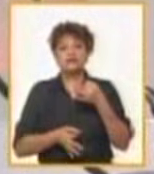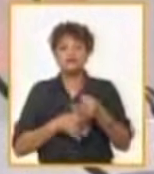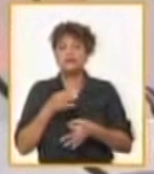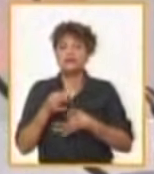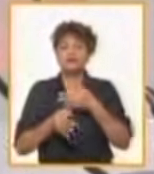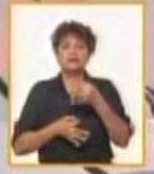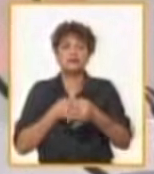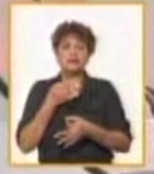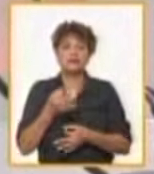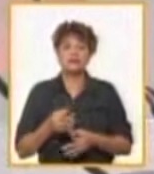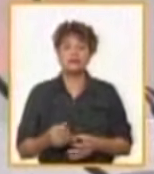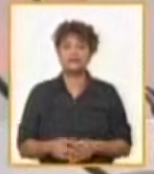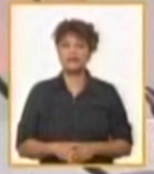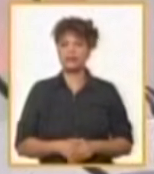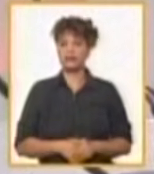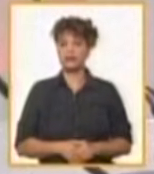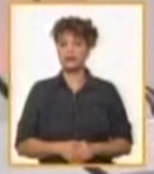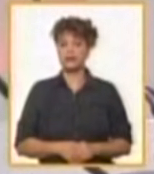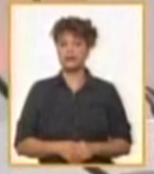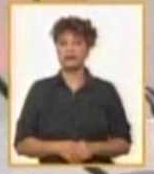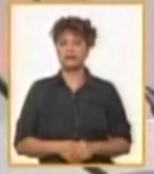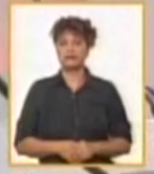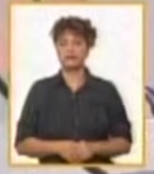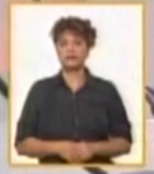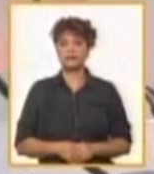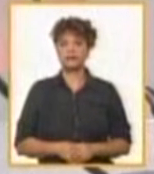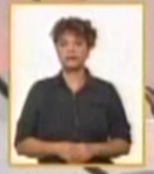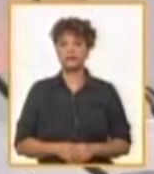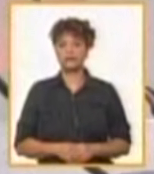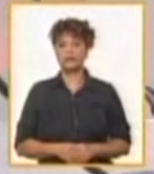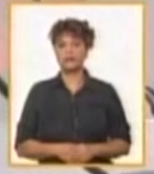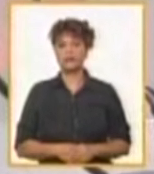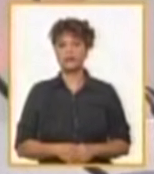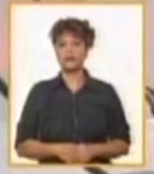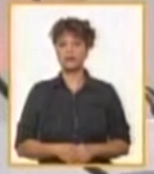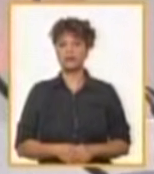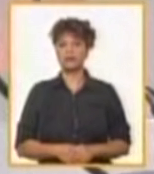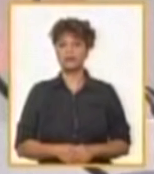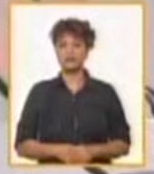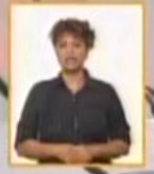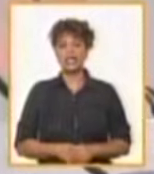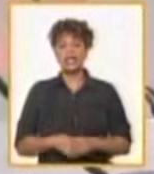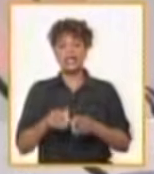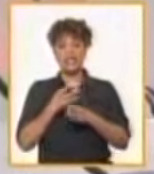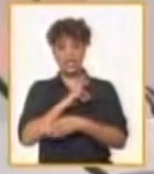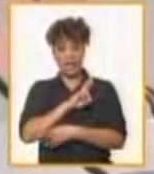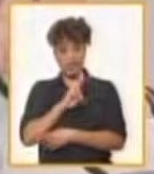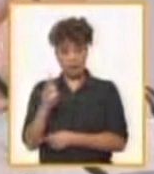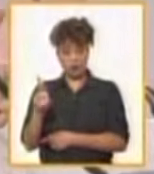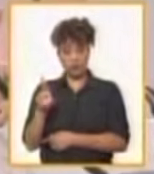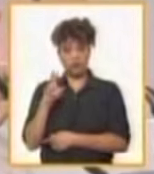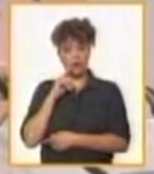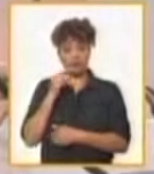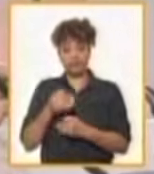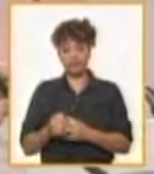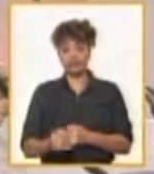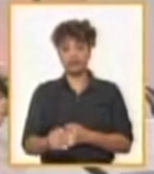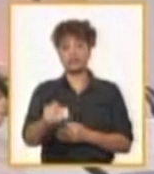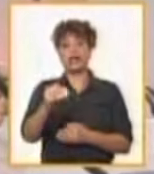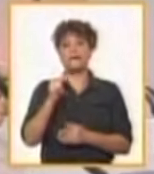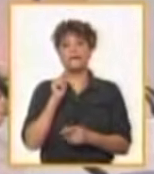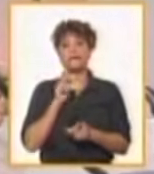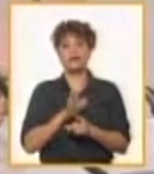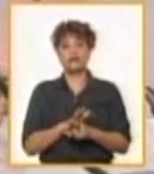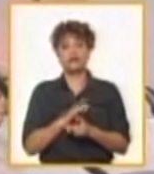creo, que siempre es bueno revisitar. Es la revolución la que ha abierto las puertas de las